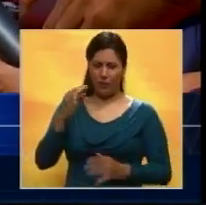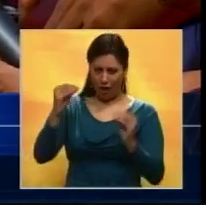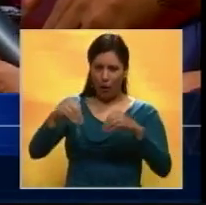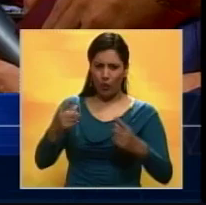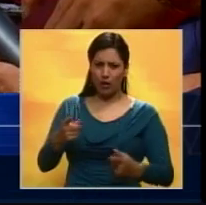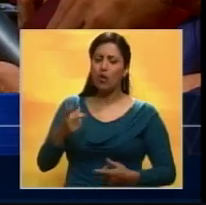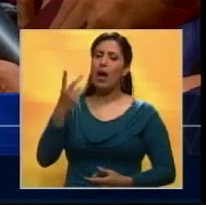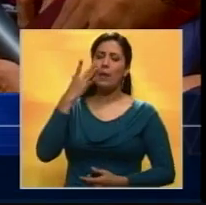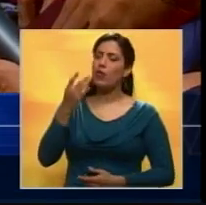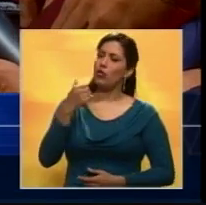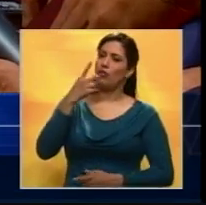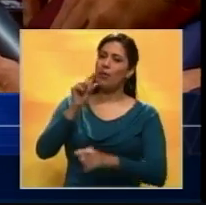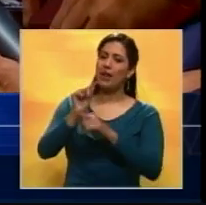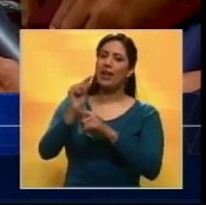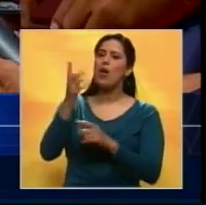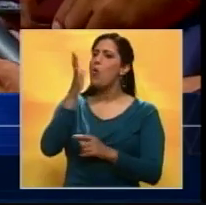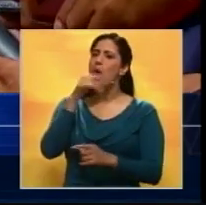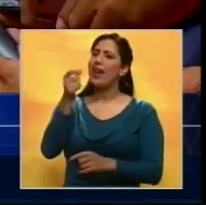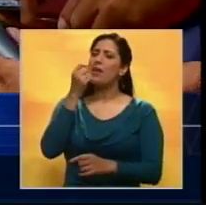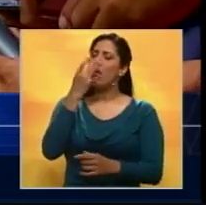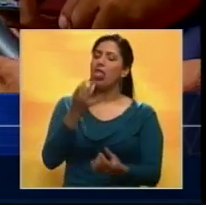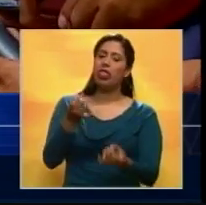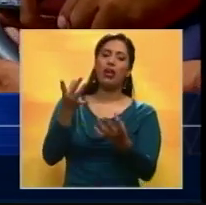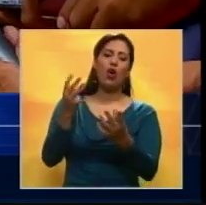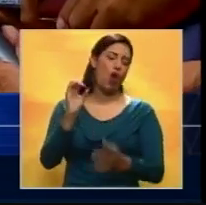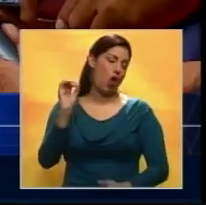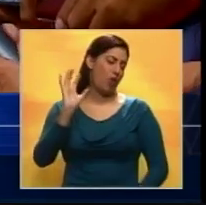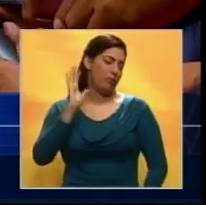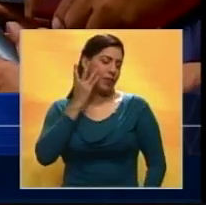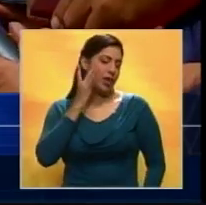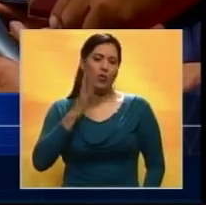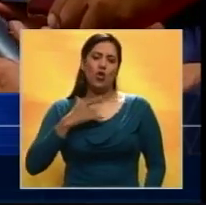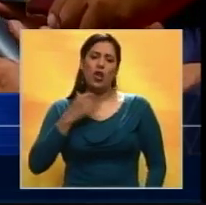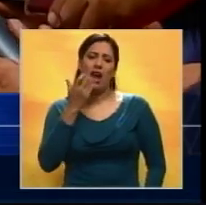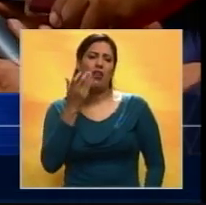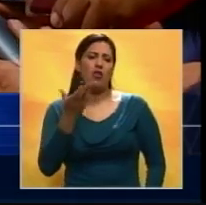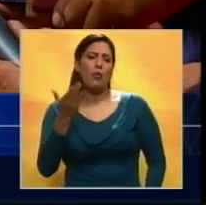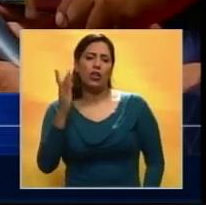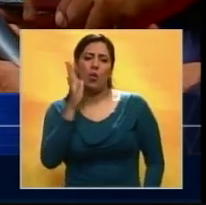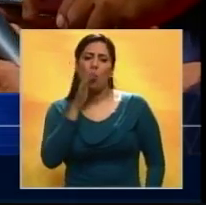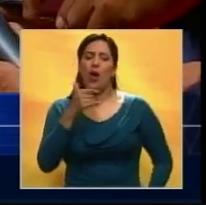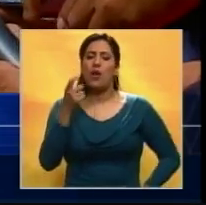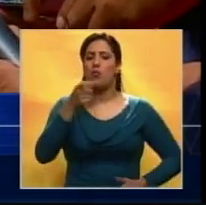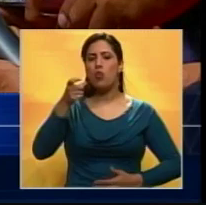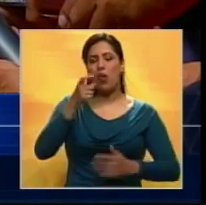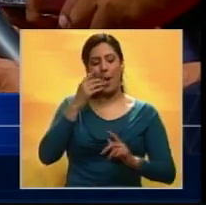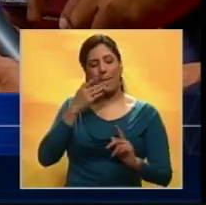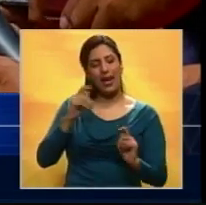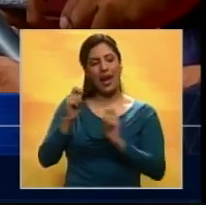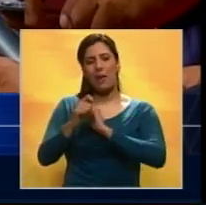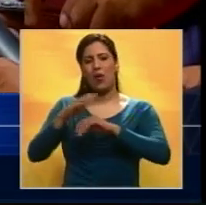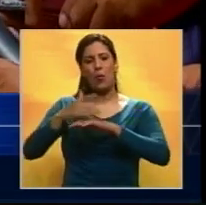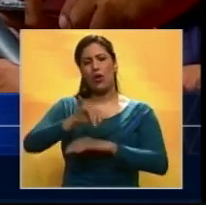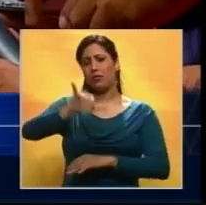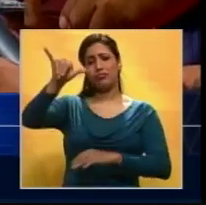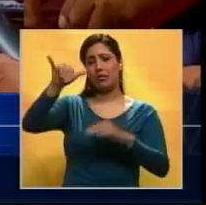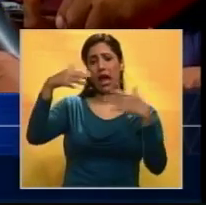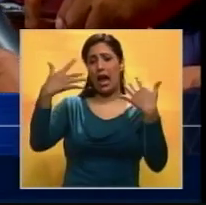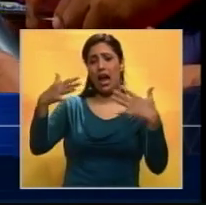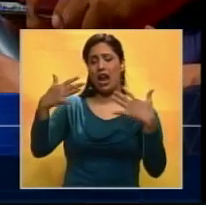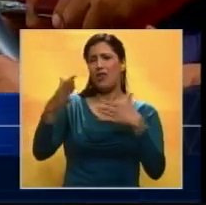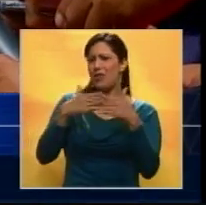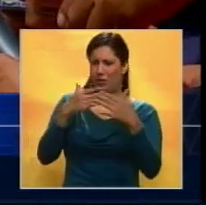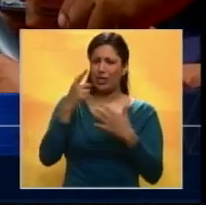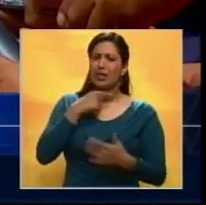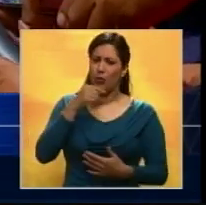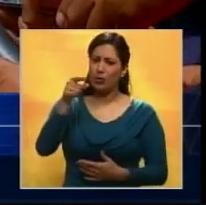es importante la falta de medicamentos, o que yo dijera que no es importante buscar un cambio porque la inflación nos tiene a todos